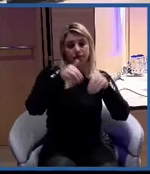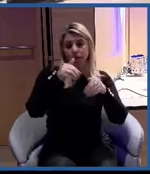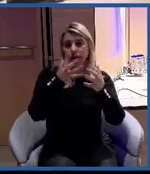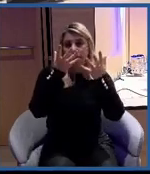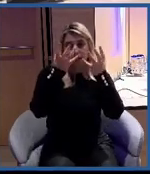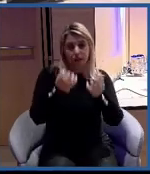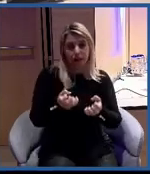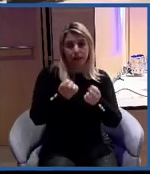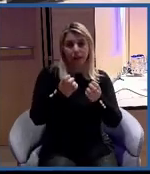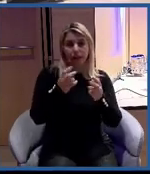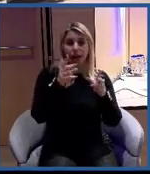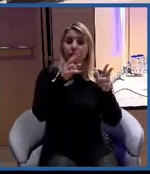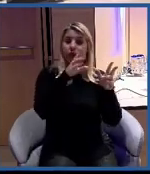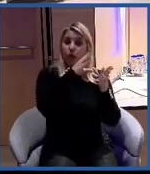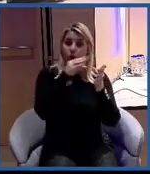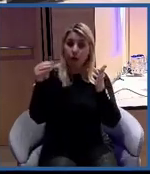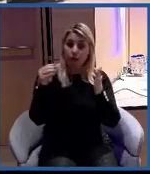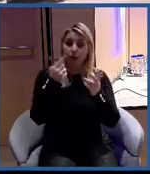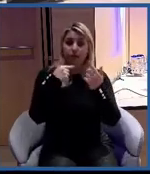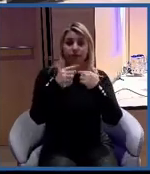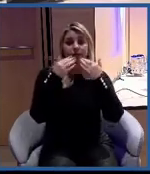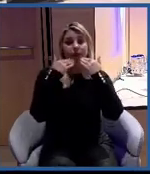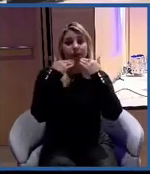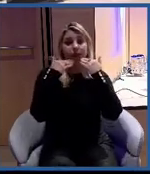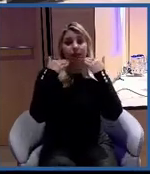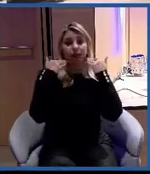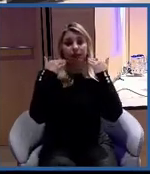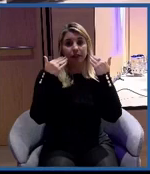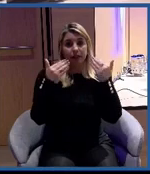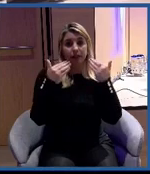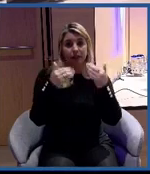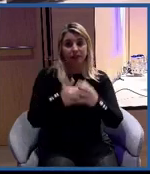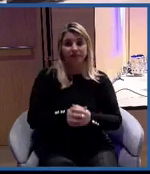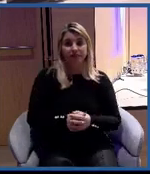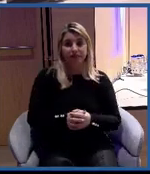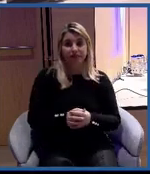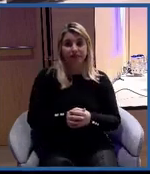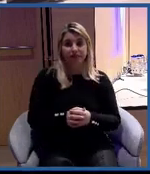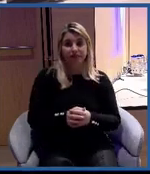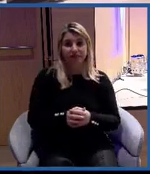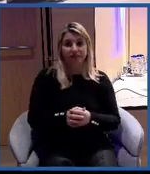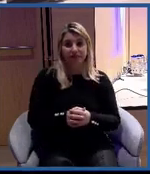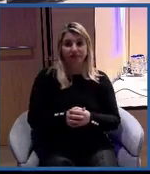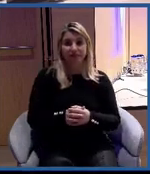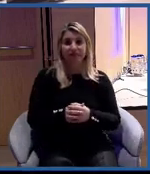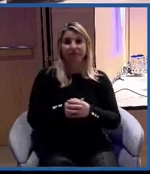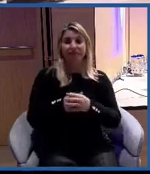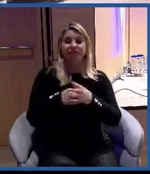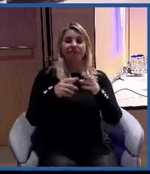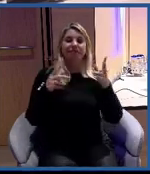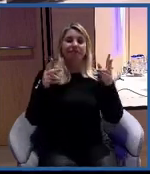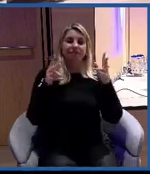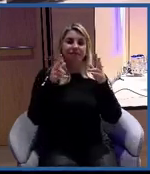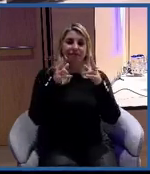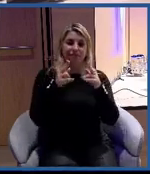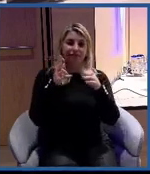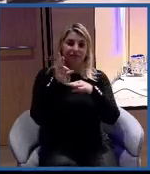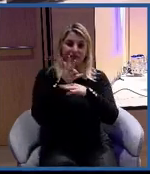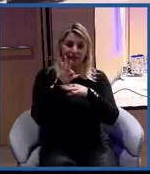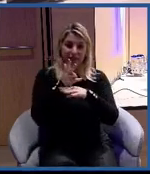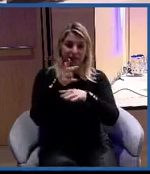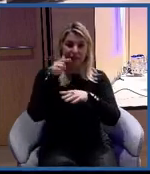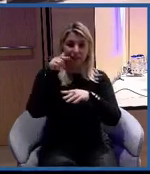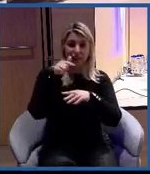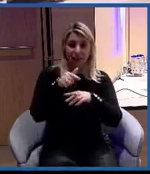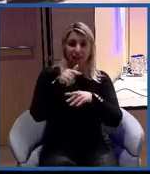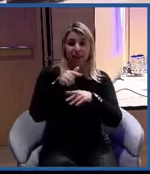replicar Así que muchísimas gracias ay era unf claro Bueno muchísimas gracias Ahí está miil mi cuenta